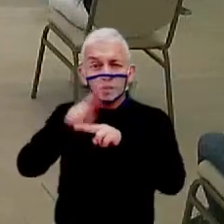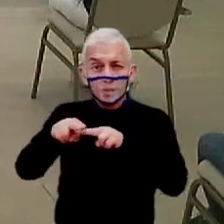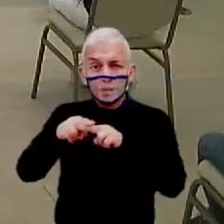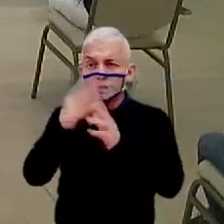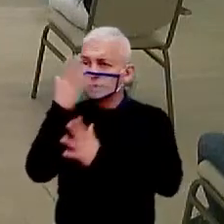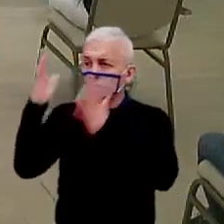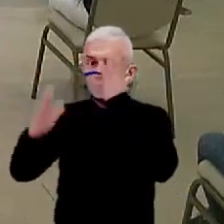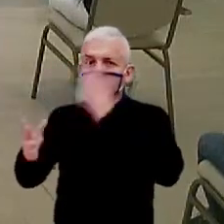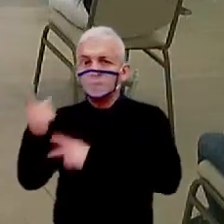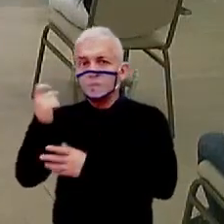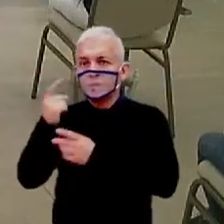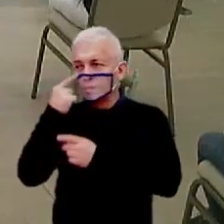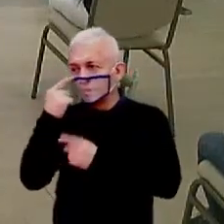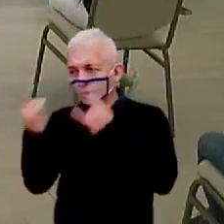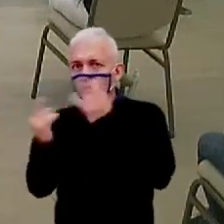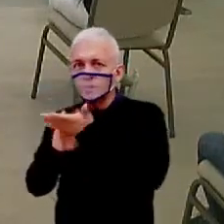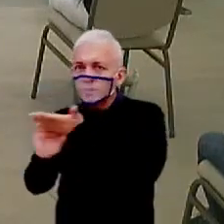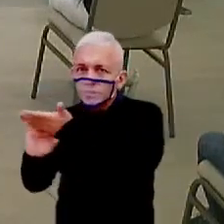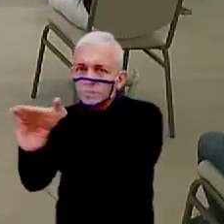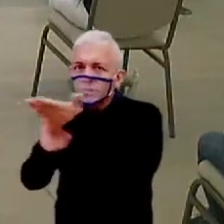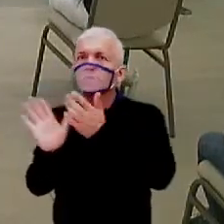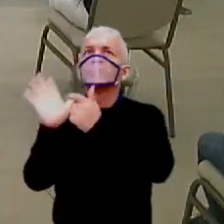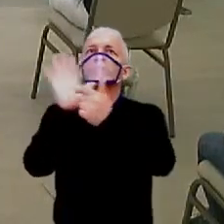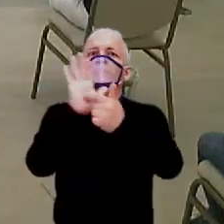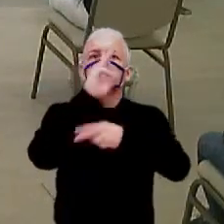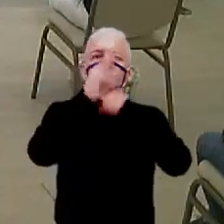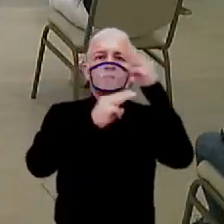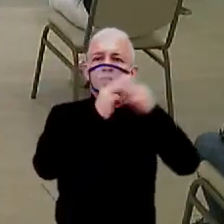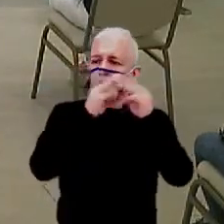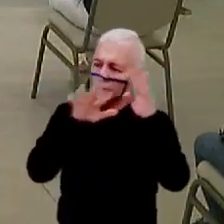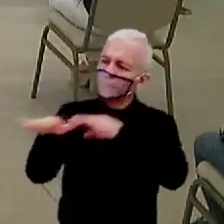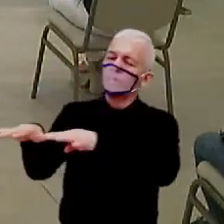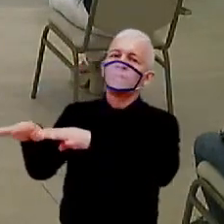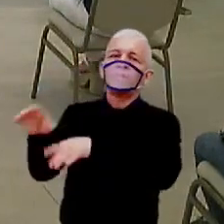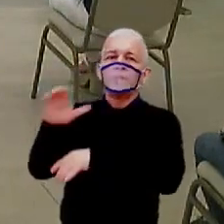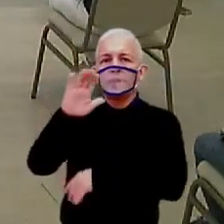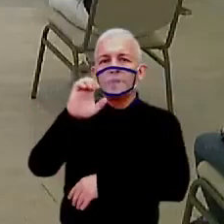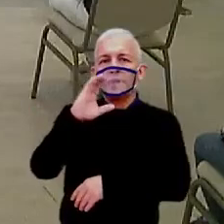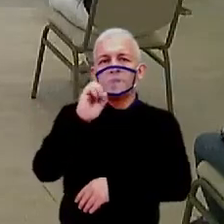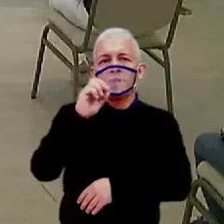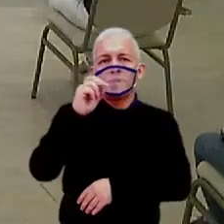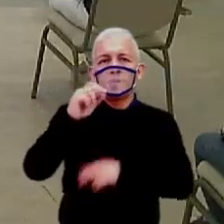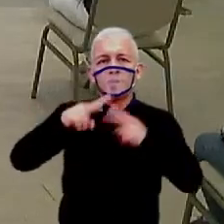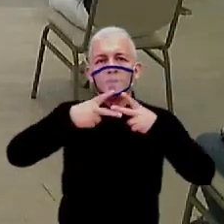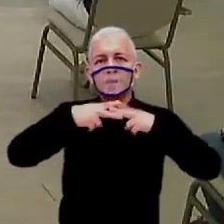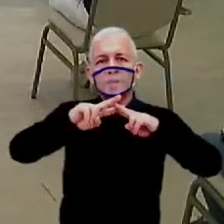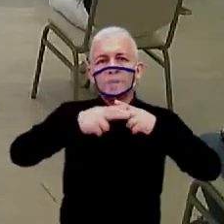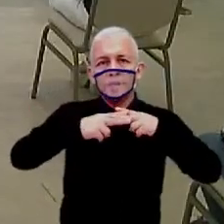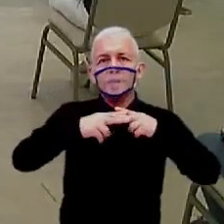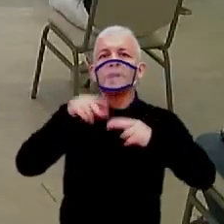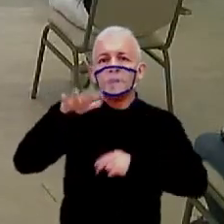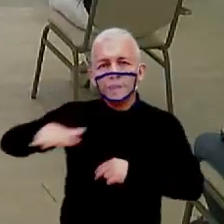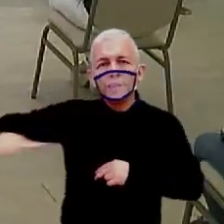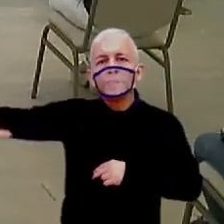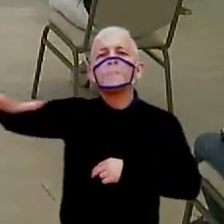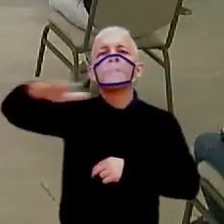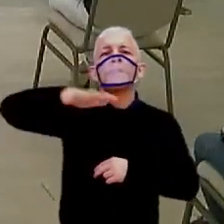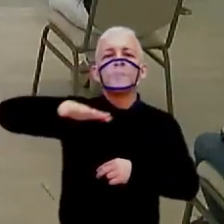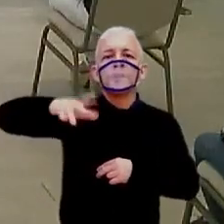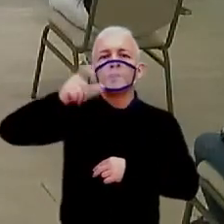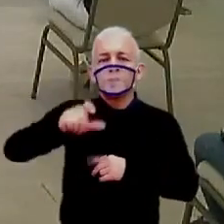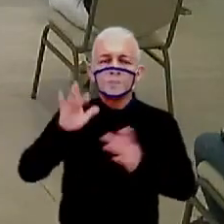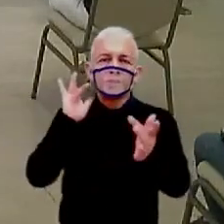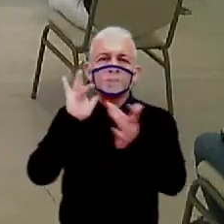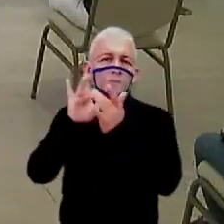ya era hora que la empezáramos a descubrir. Y el ecoparque, digamos, es uno de esos proyectos que aspiramos que ponga en contacto al ser